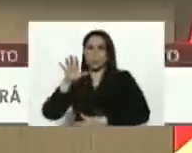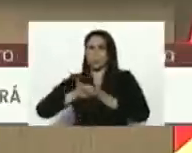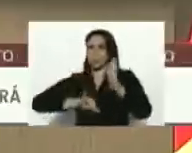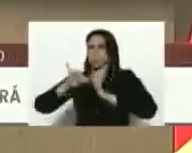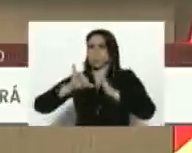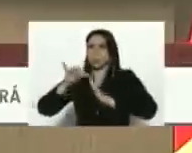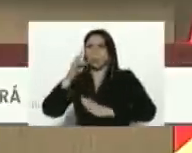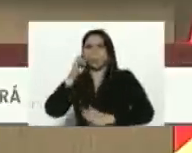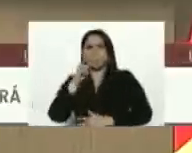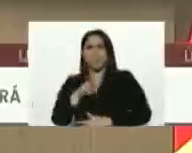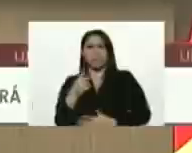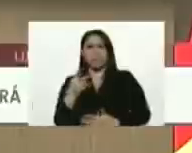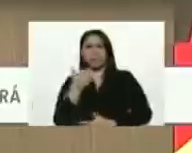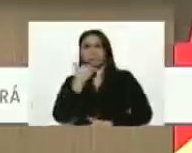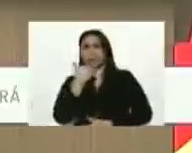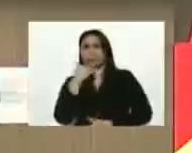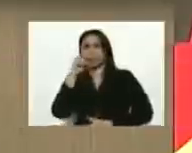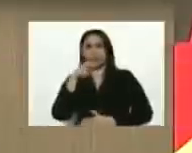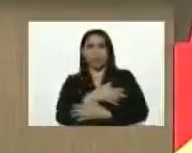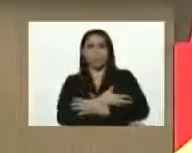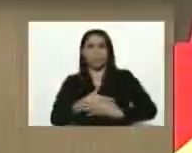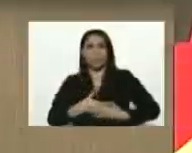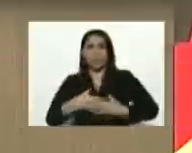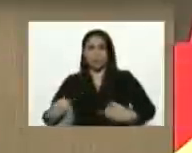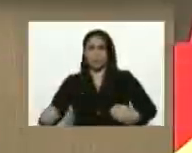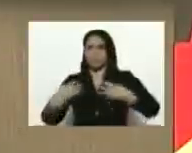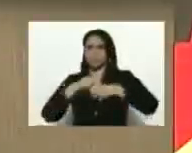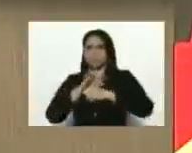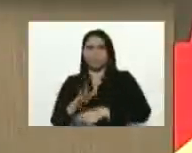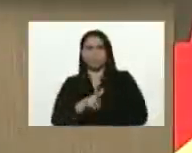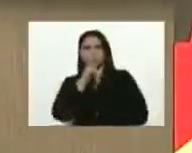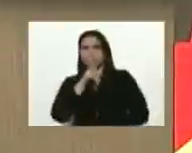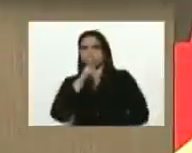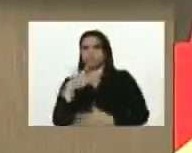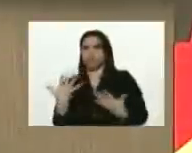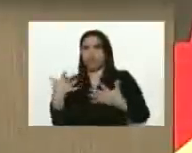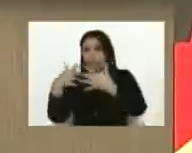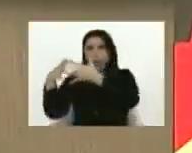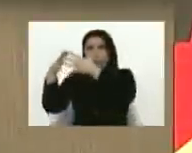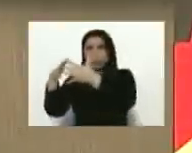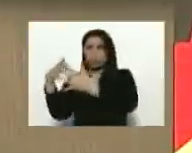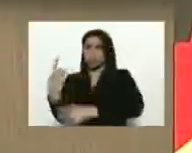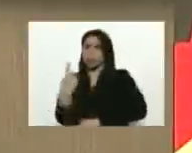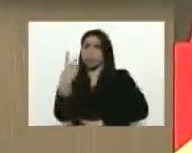ven, ya casi 2 millones de casos, una barbaridad. Bueno,